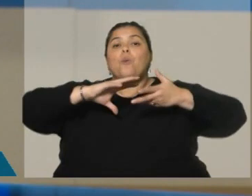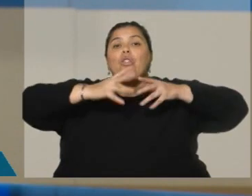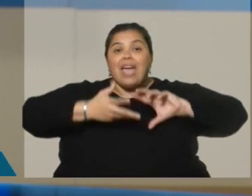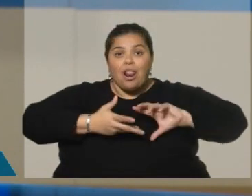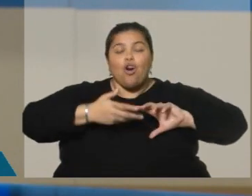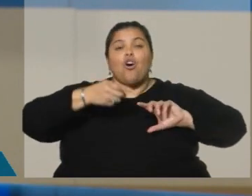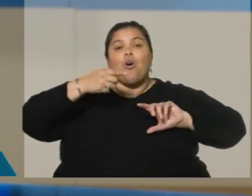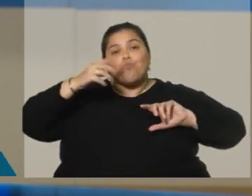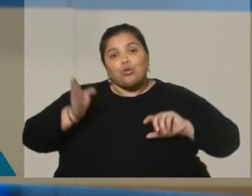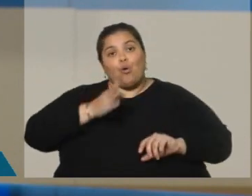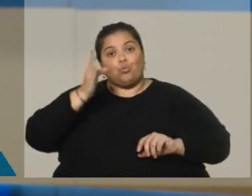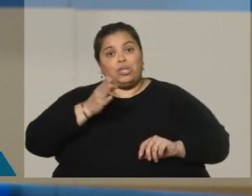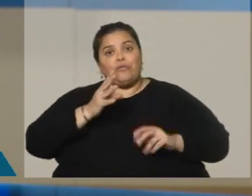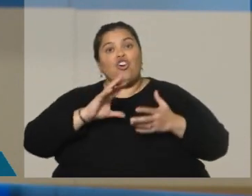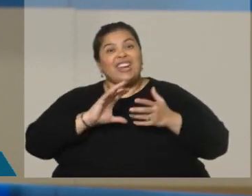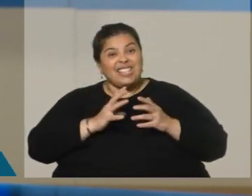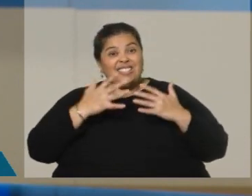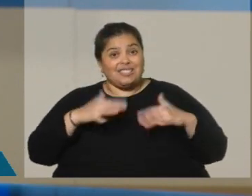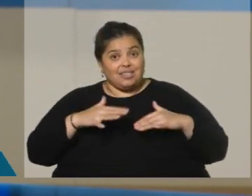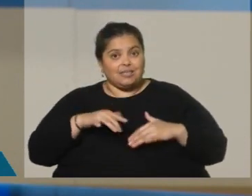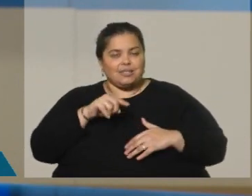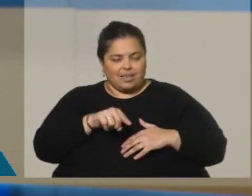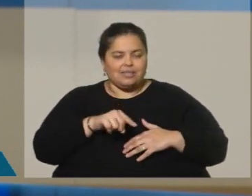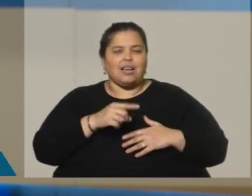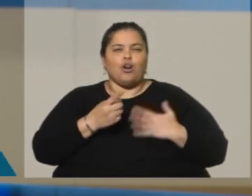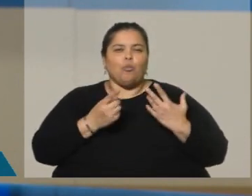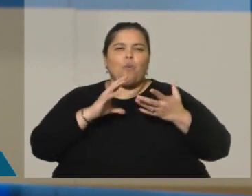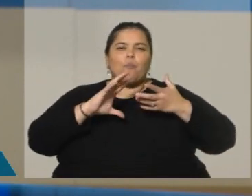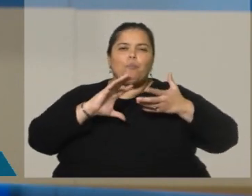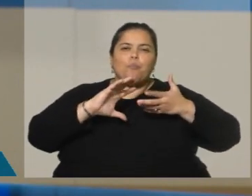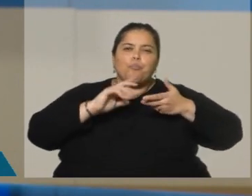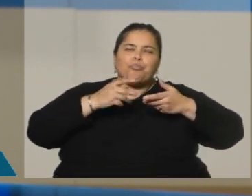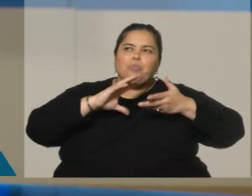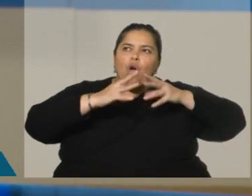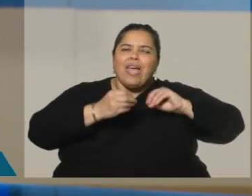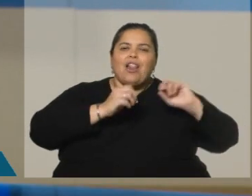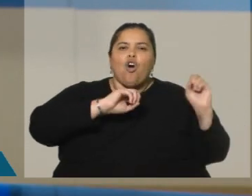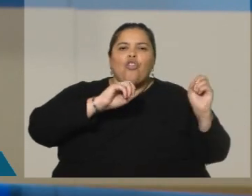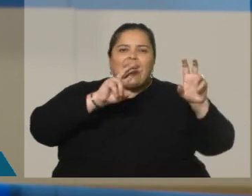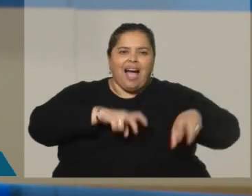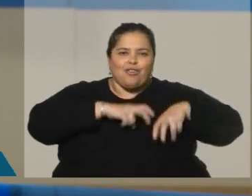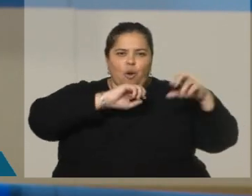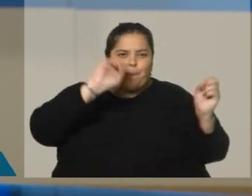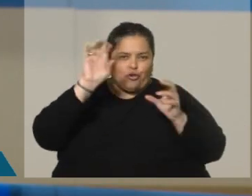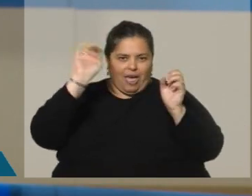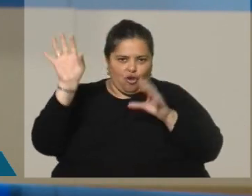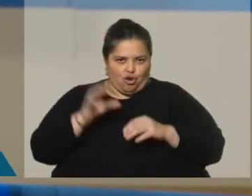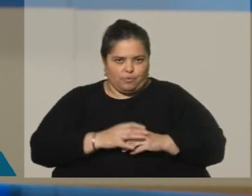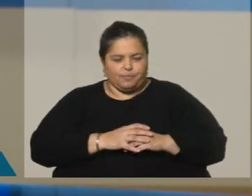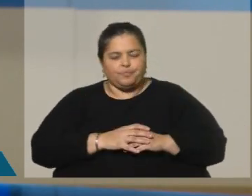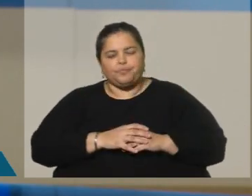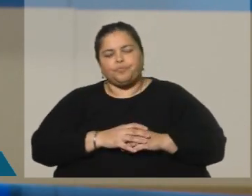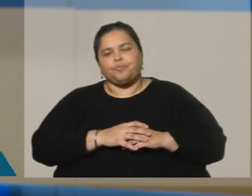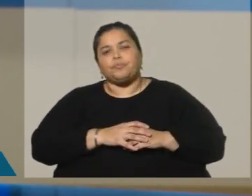transcurrió una crisis importante que era ese modelo agroexportador o de sustitución de importaciones Mejor dicho que